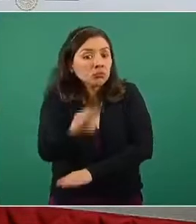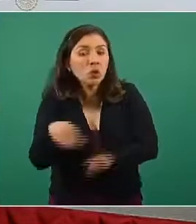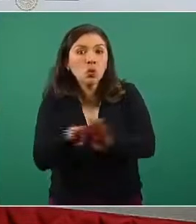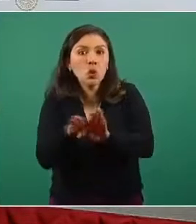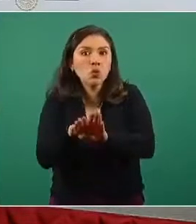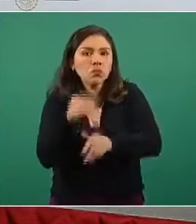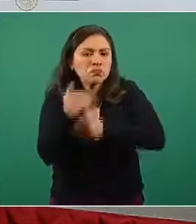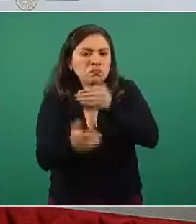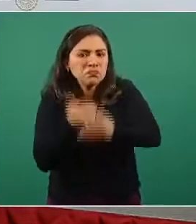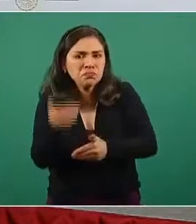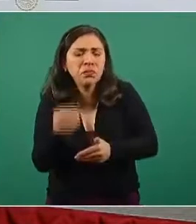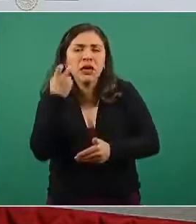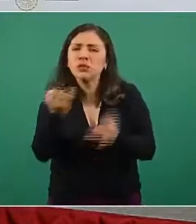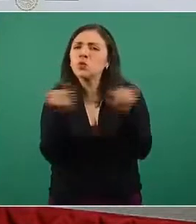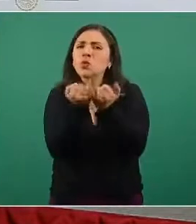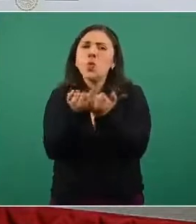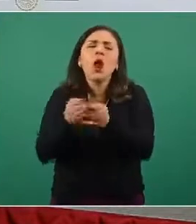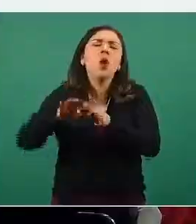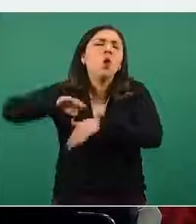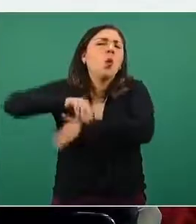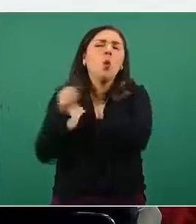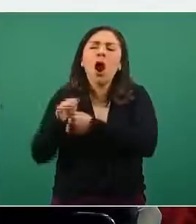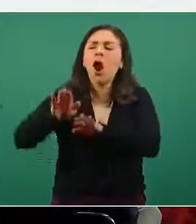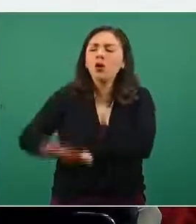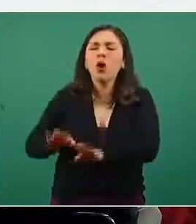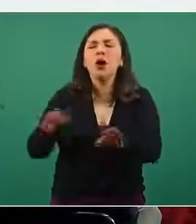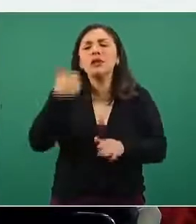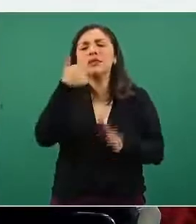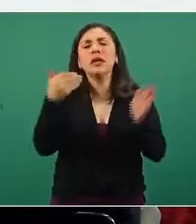aplicación, así también como una reserva estratégica de